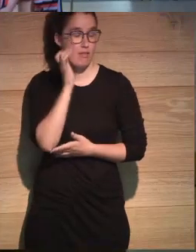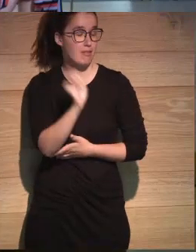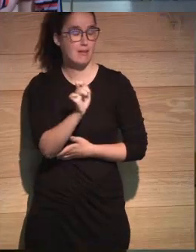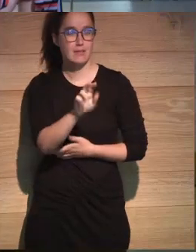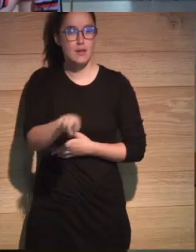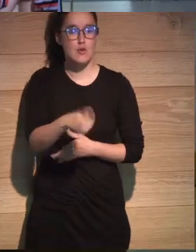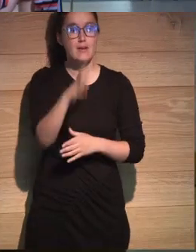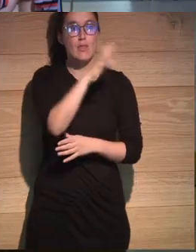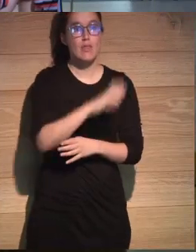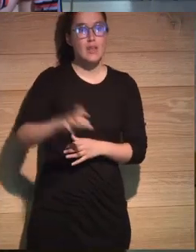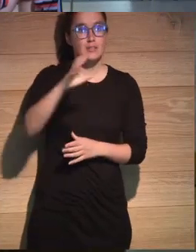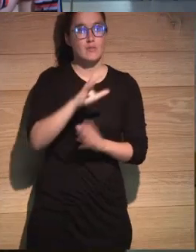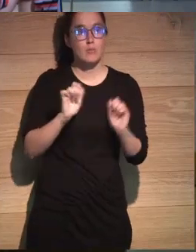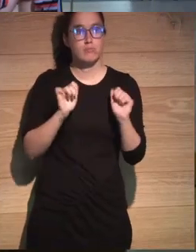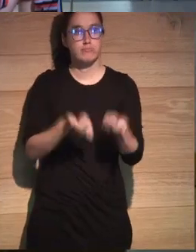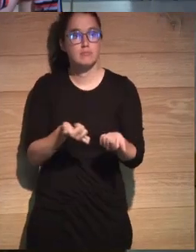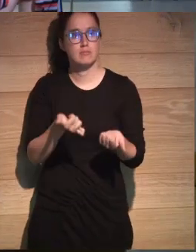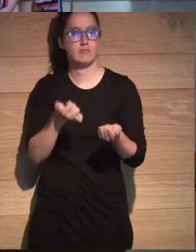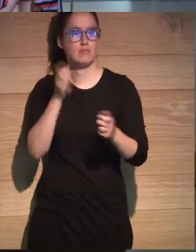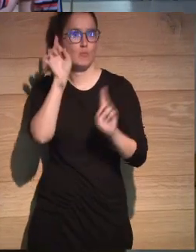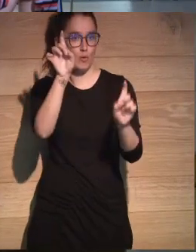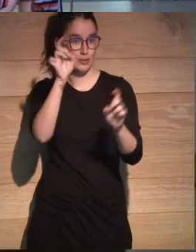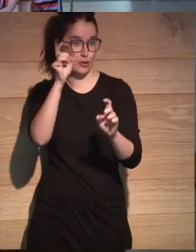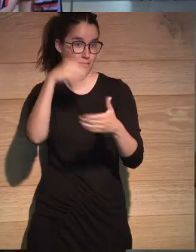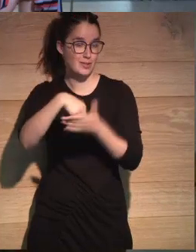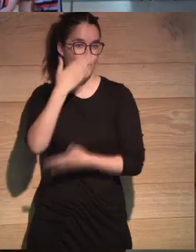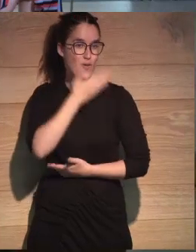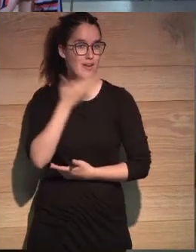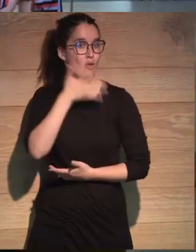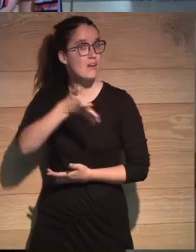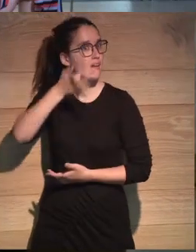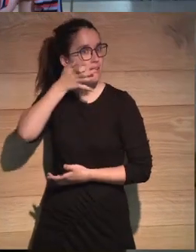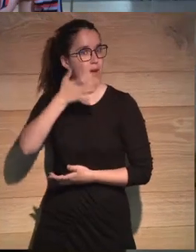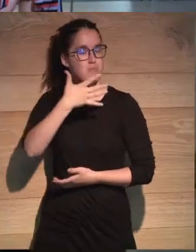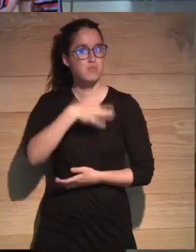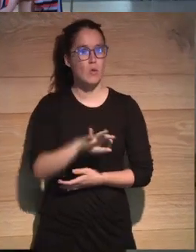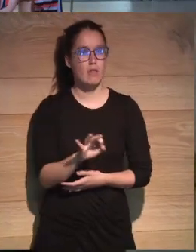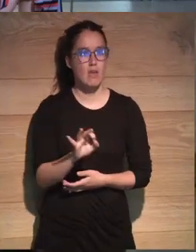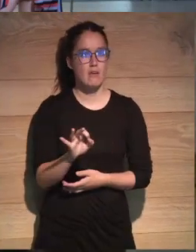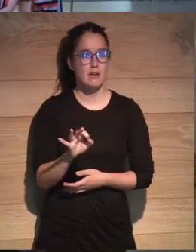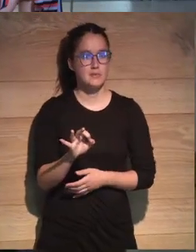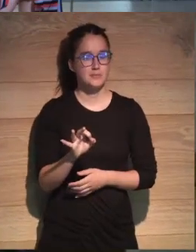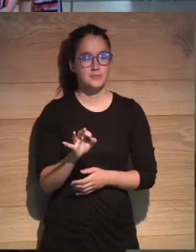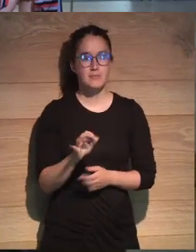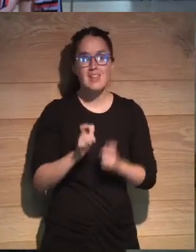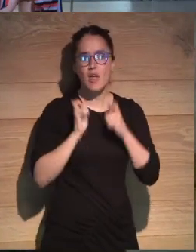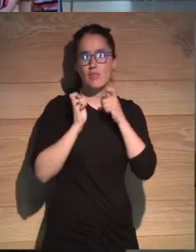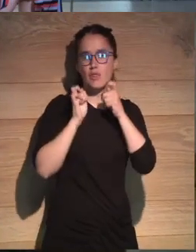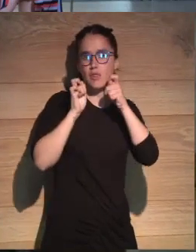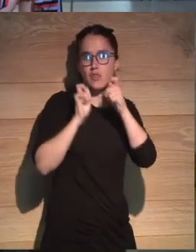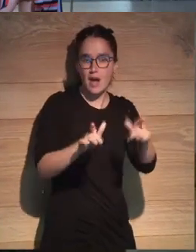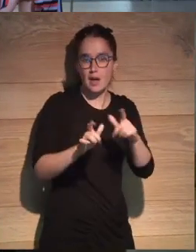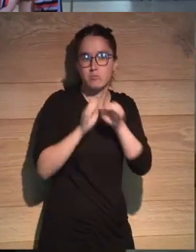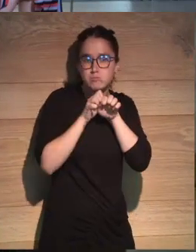común que el científico baje a la escuela, que es donde realmente puede regar esa